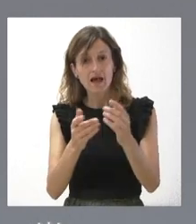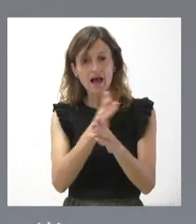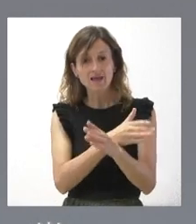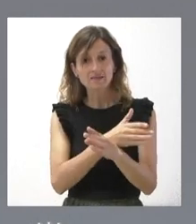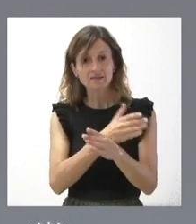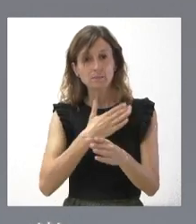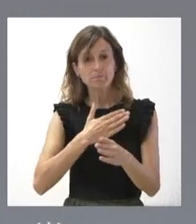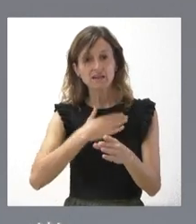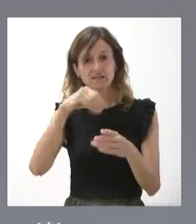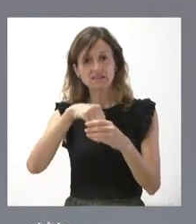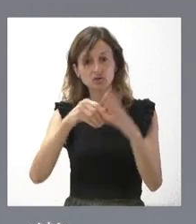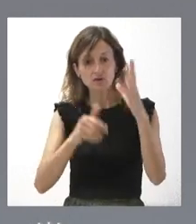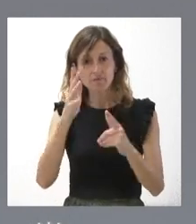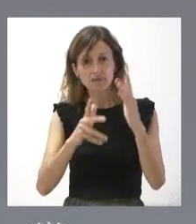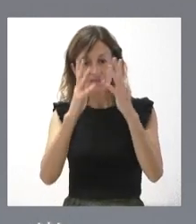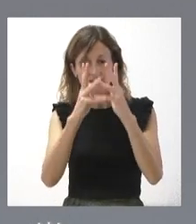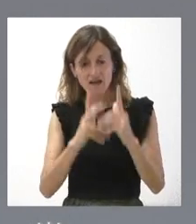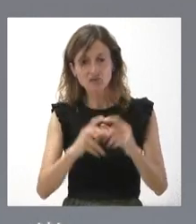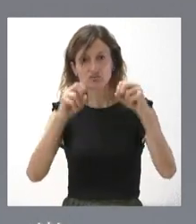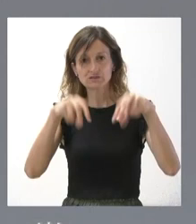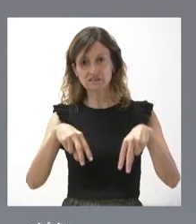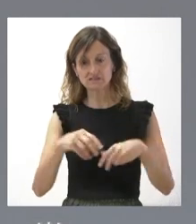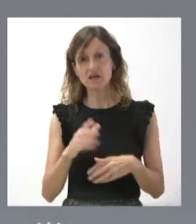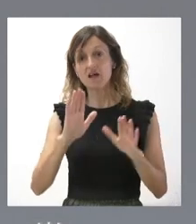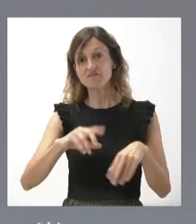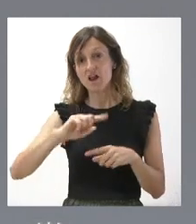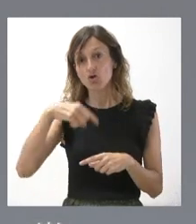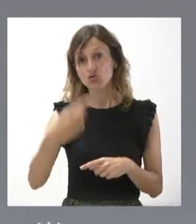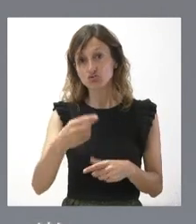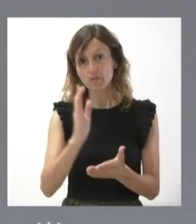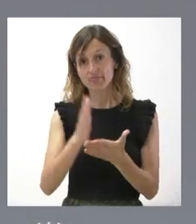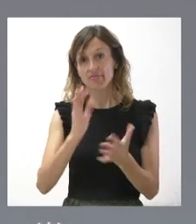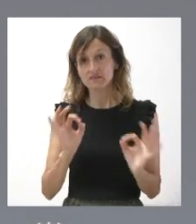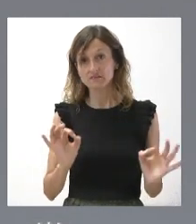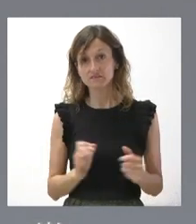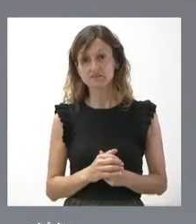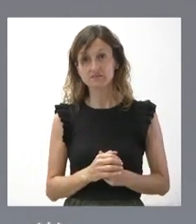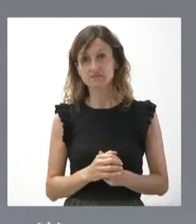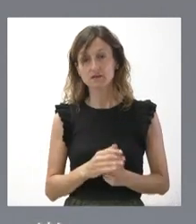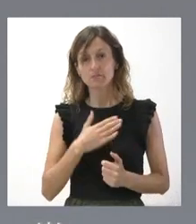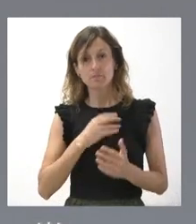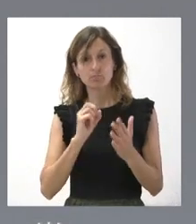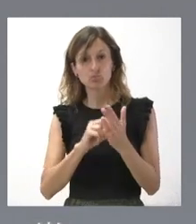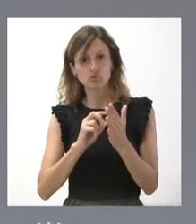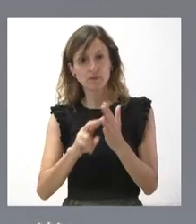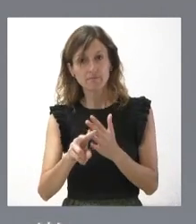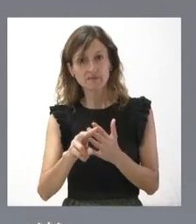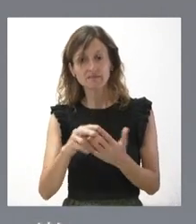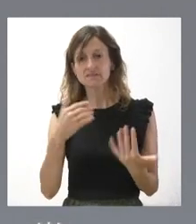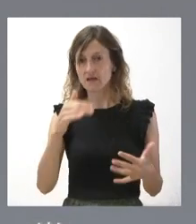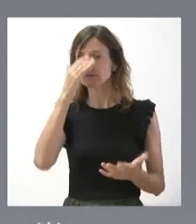bienes que había dentro. Y eso ha tenido consecuencias, desde mi punto de vista,